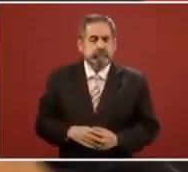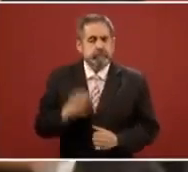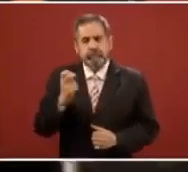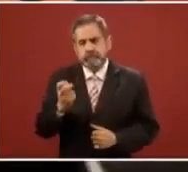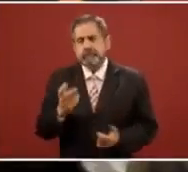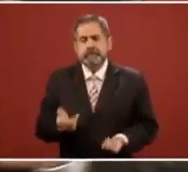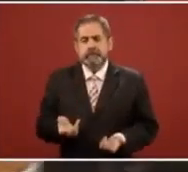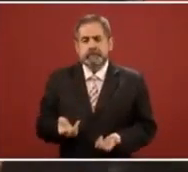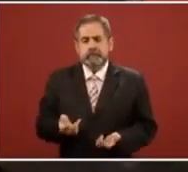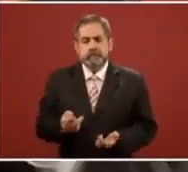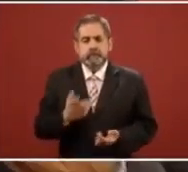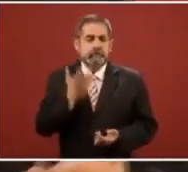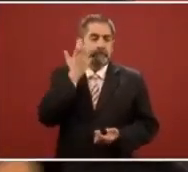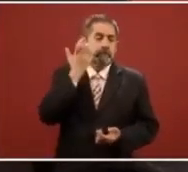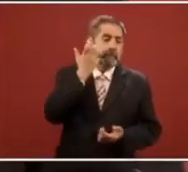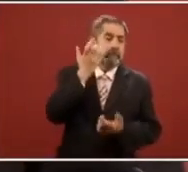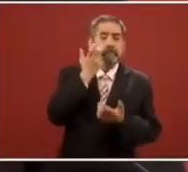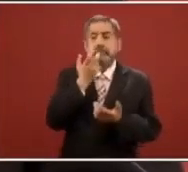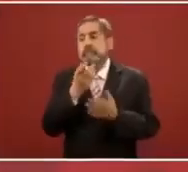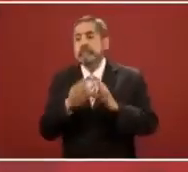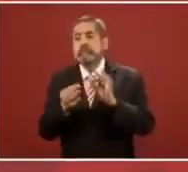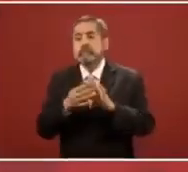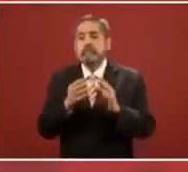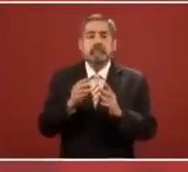Entonces, no es un doble discurso, ¿no?